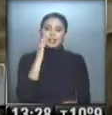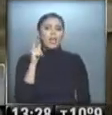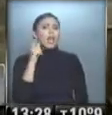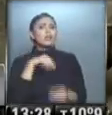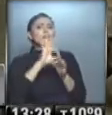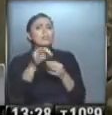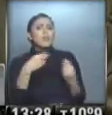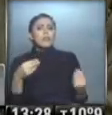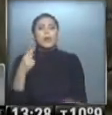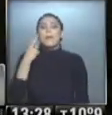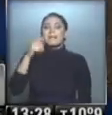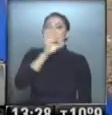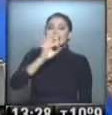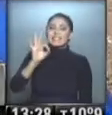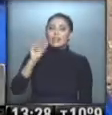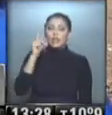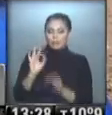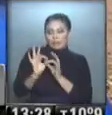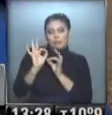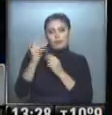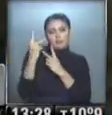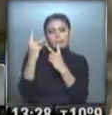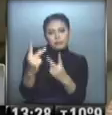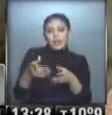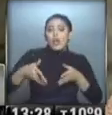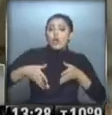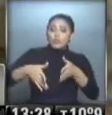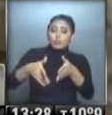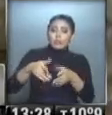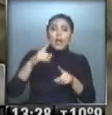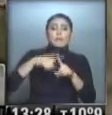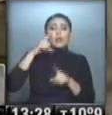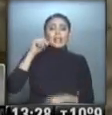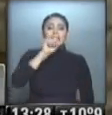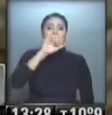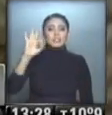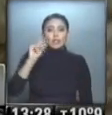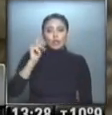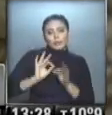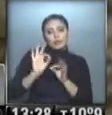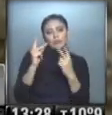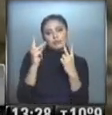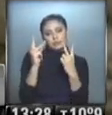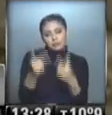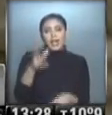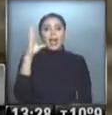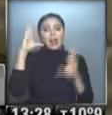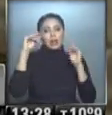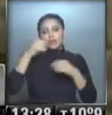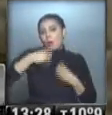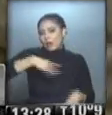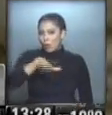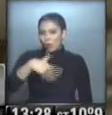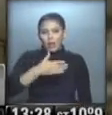kilómetros 1600 km del Moto mucho mucha ruta 600 km por día que hacía y bueno y de noche descansaba en cualquier